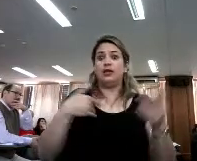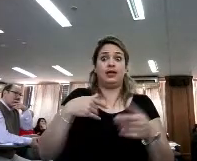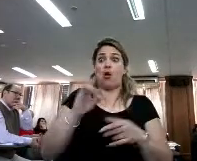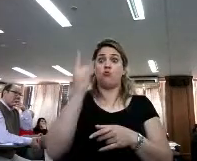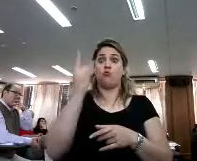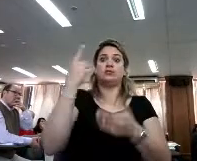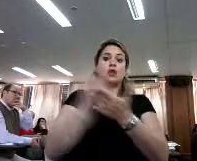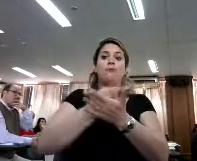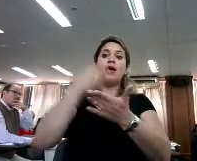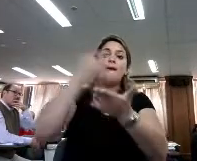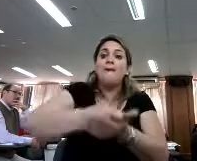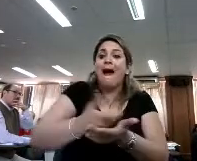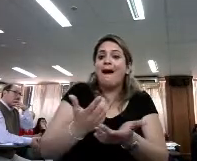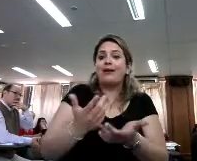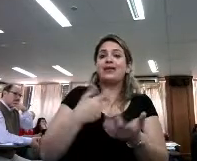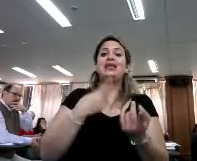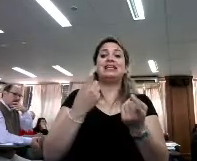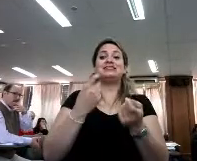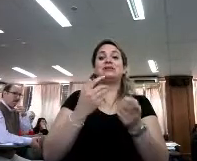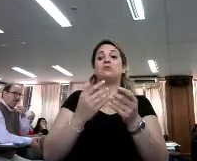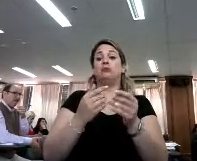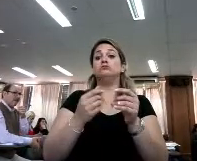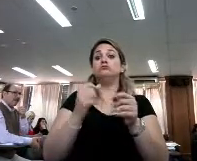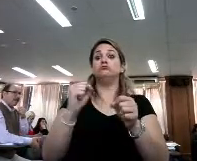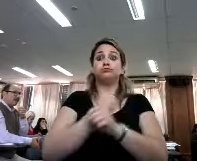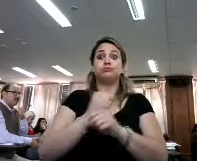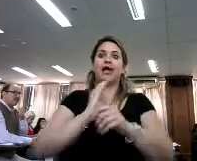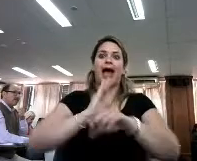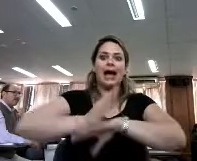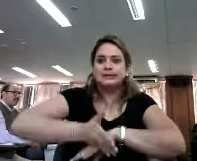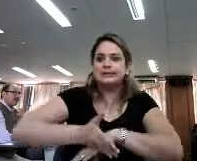eso, entonces tenemos que garantizar el acceso.